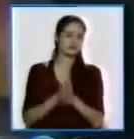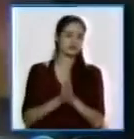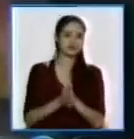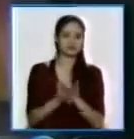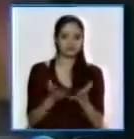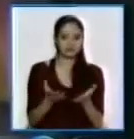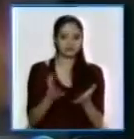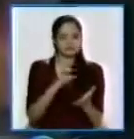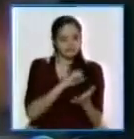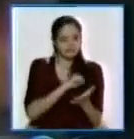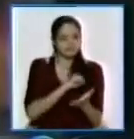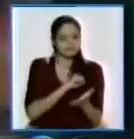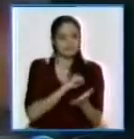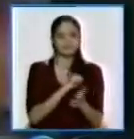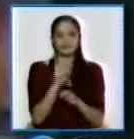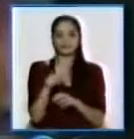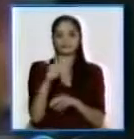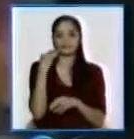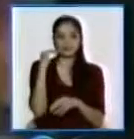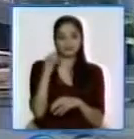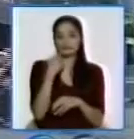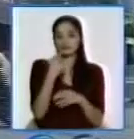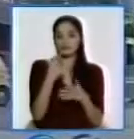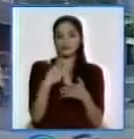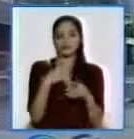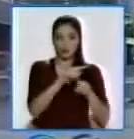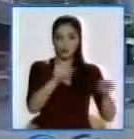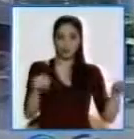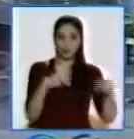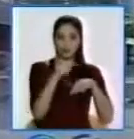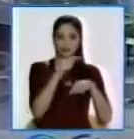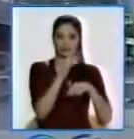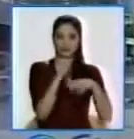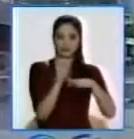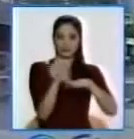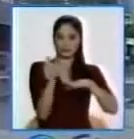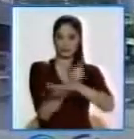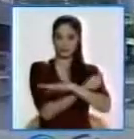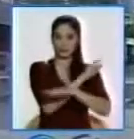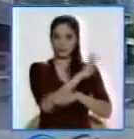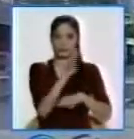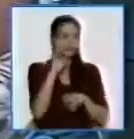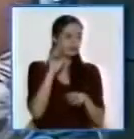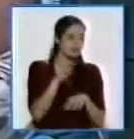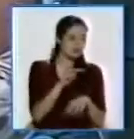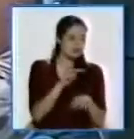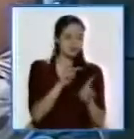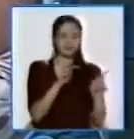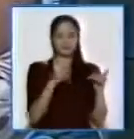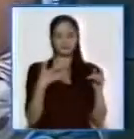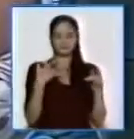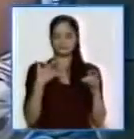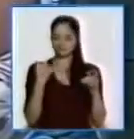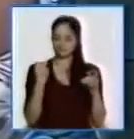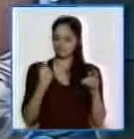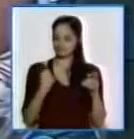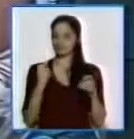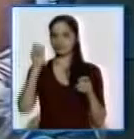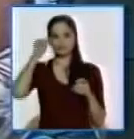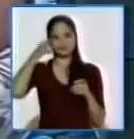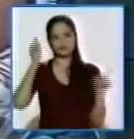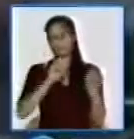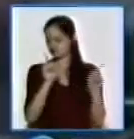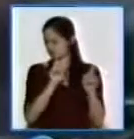igual le duelen. Esta mujer asegura que no pasa por el lugar donde ocurrió la tragedia, pues la invaden sentimientos encontrados y recuerdos que